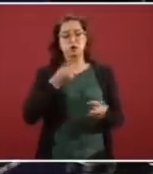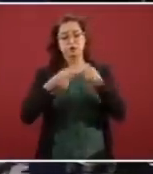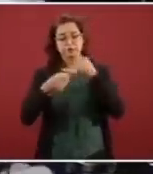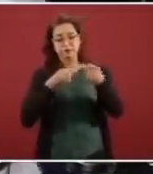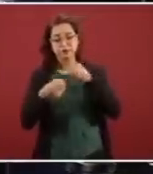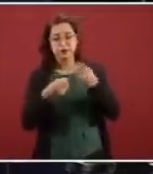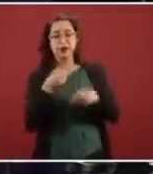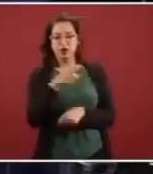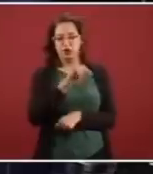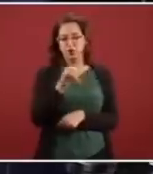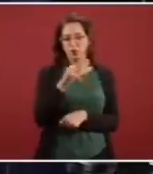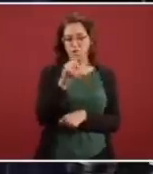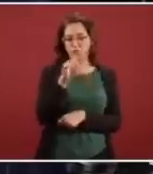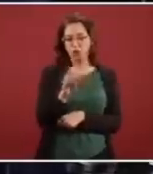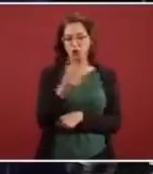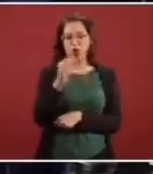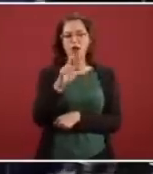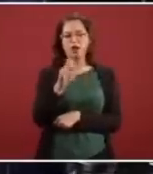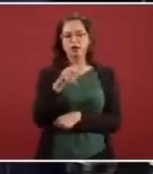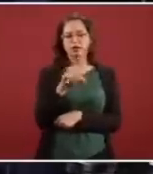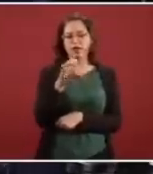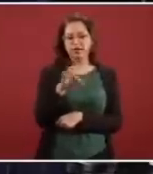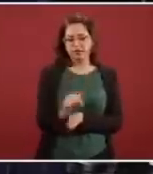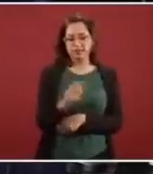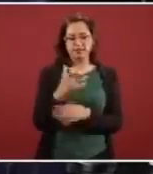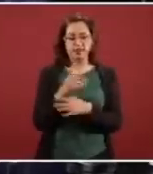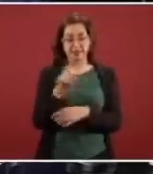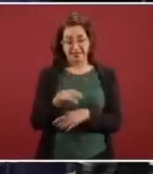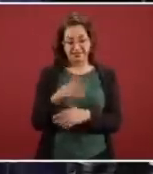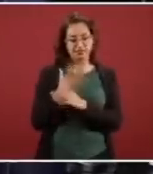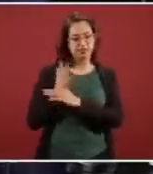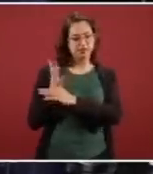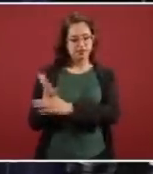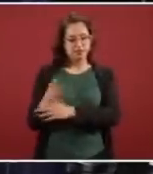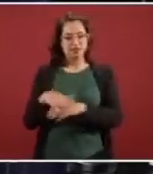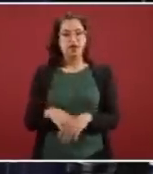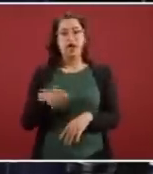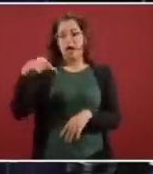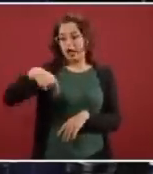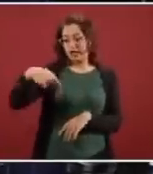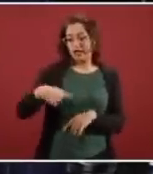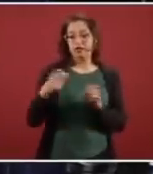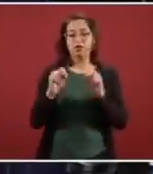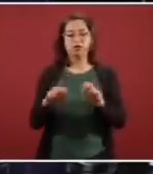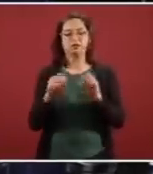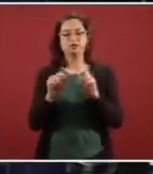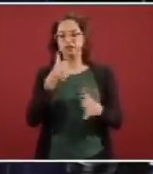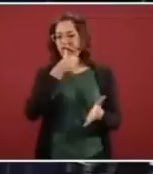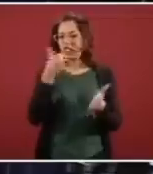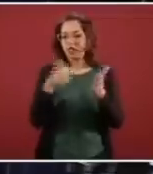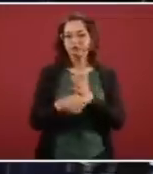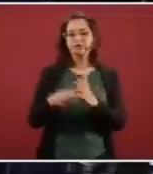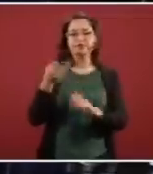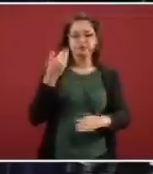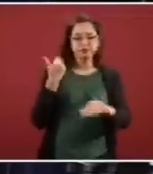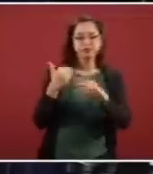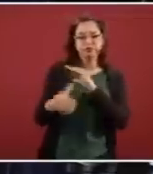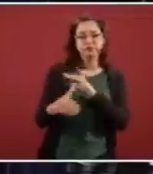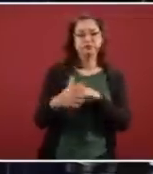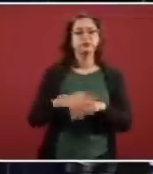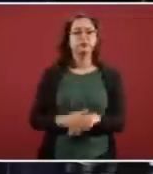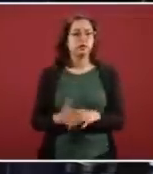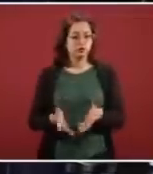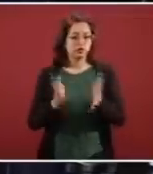entregó una carta ya en enero de este año aquí en Oficialía de Partes de Presidencia, que ya hizo llegar, porque usted